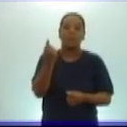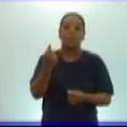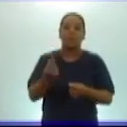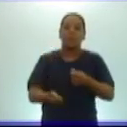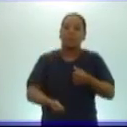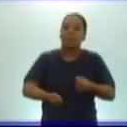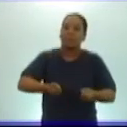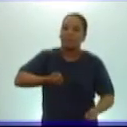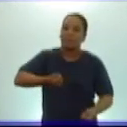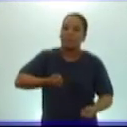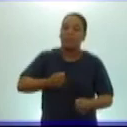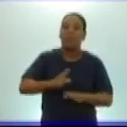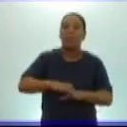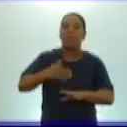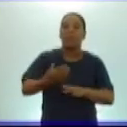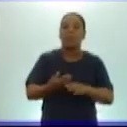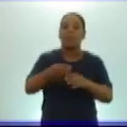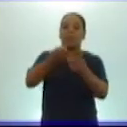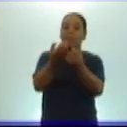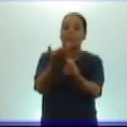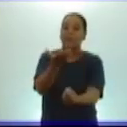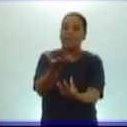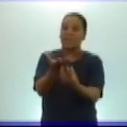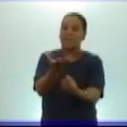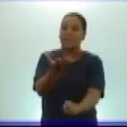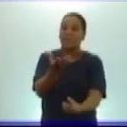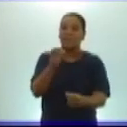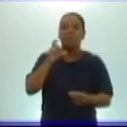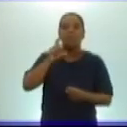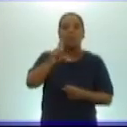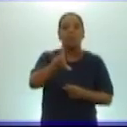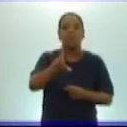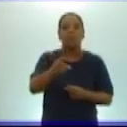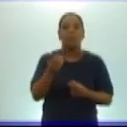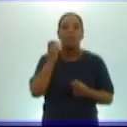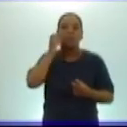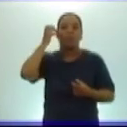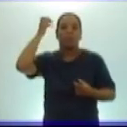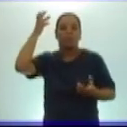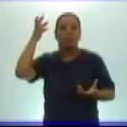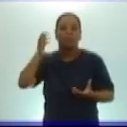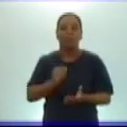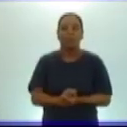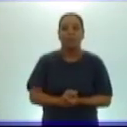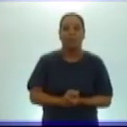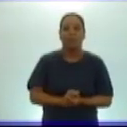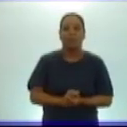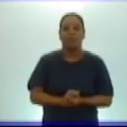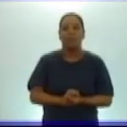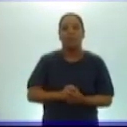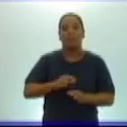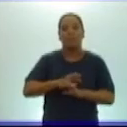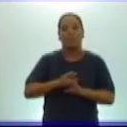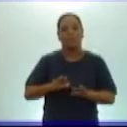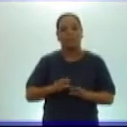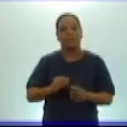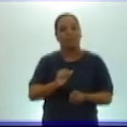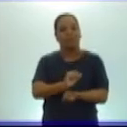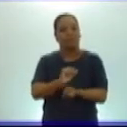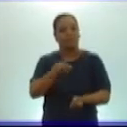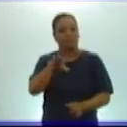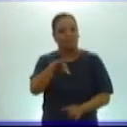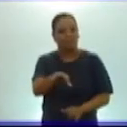decantamos, después filtramos y por último vaporizamos. Es decir, que ya entonces yo los dejo para que ustedes puedan